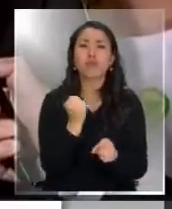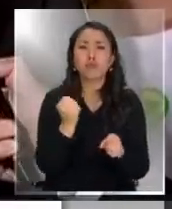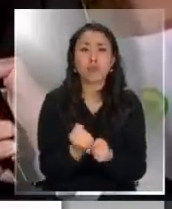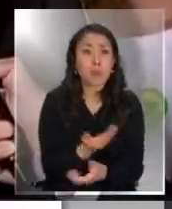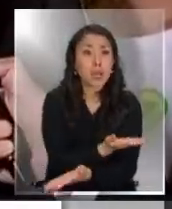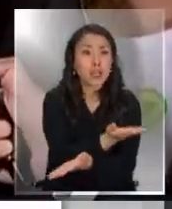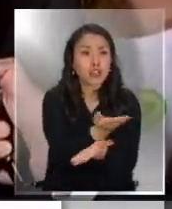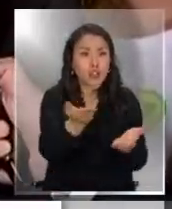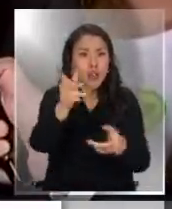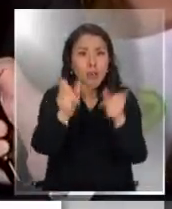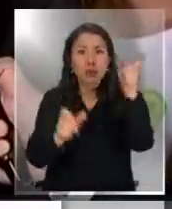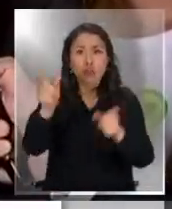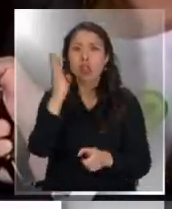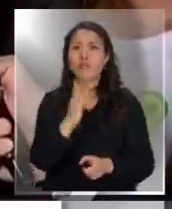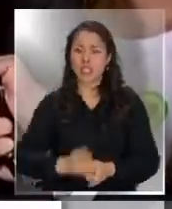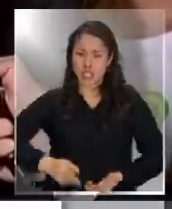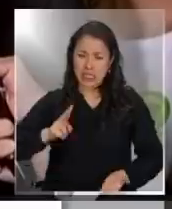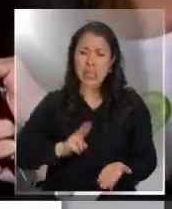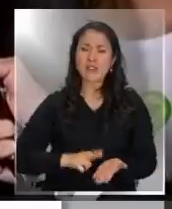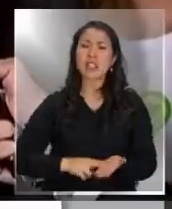los brasileños.